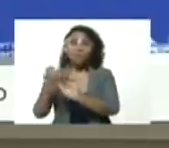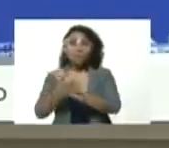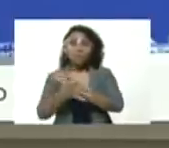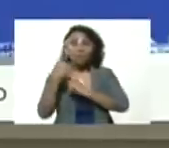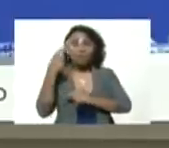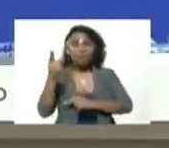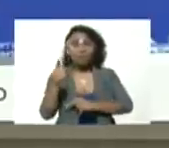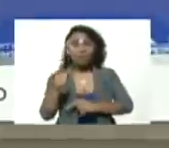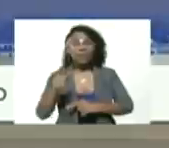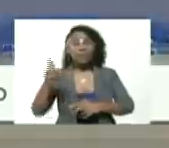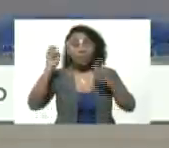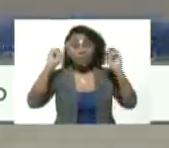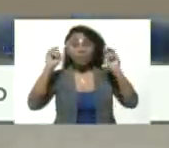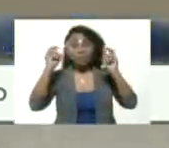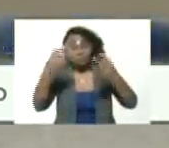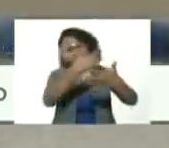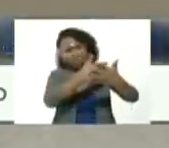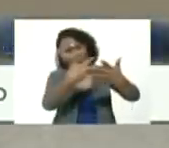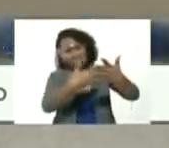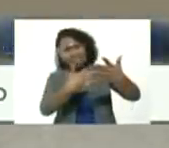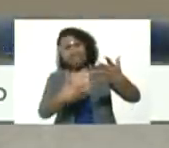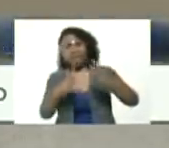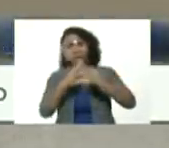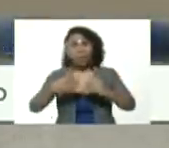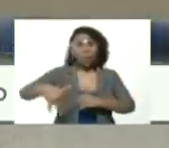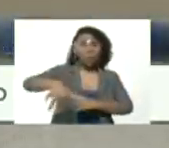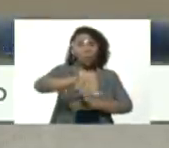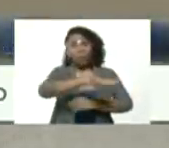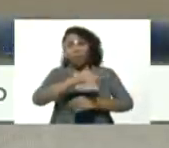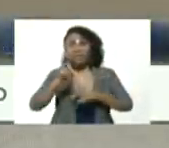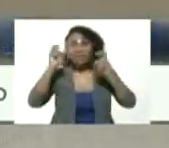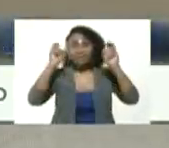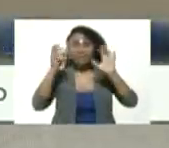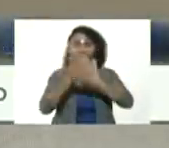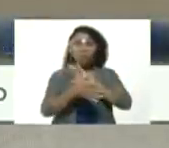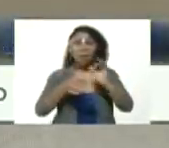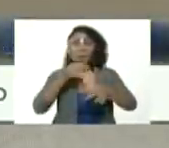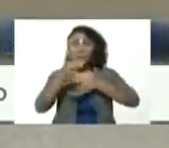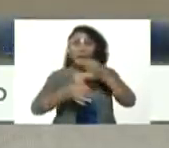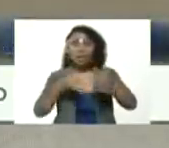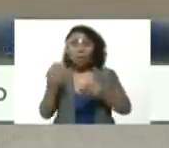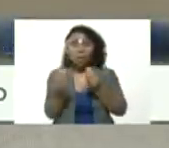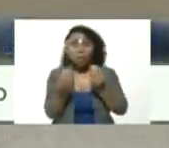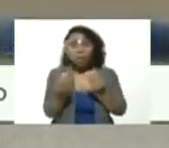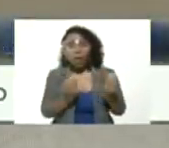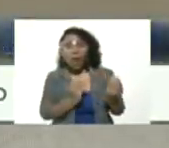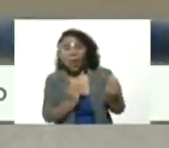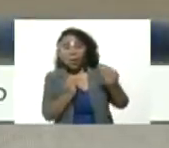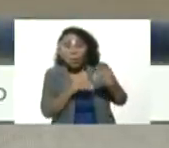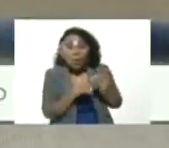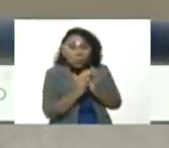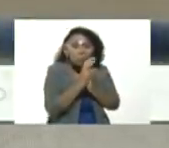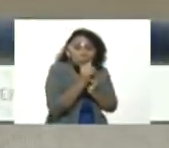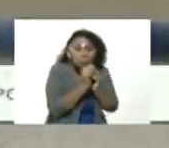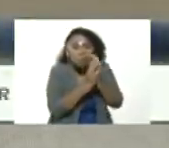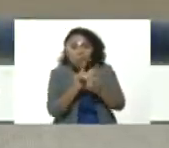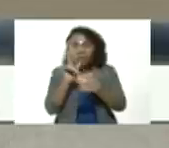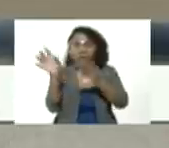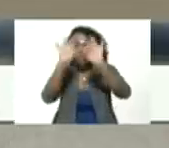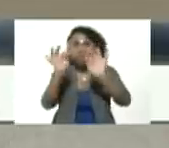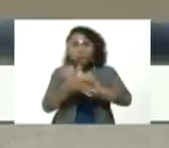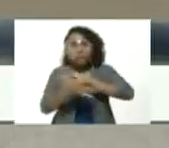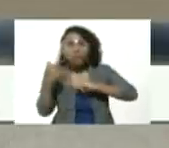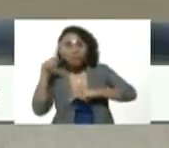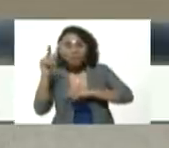un relato muy detallado de todo este tema, de cómo fue el entramado de estas medidas